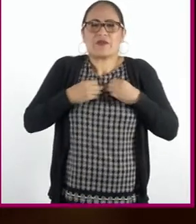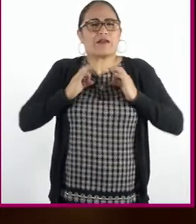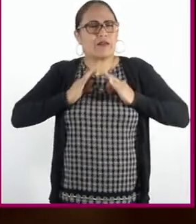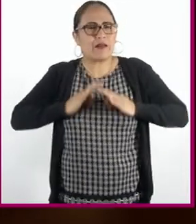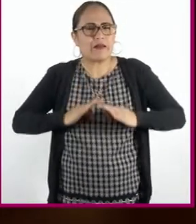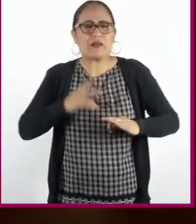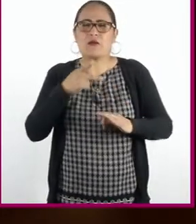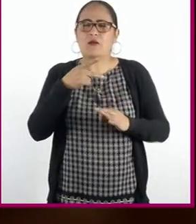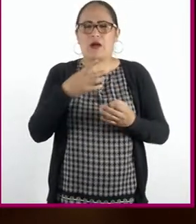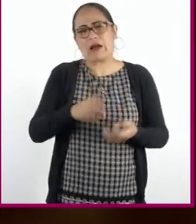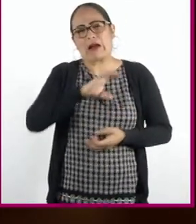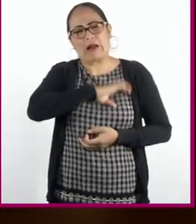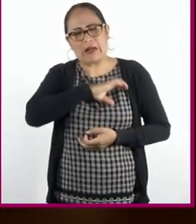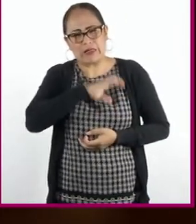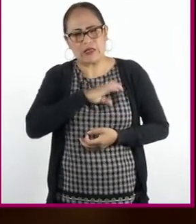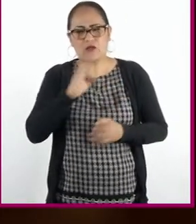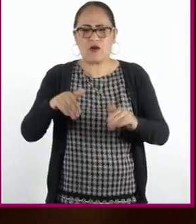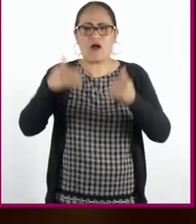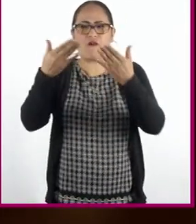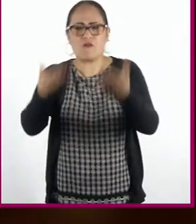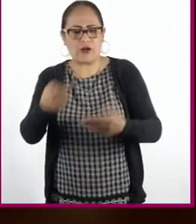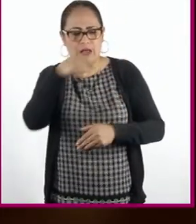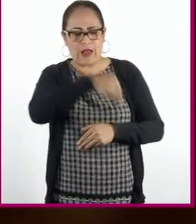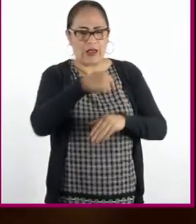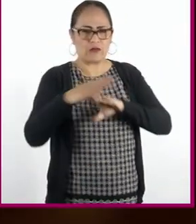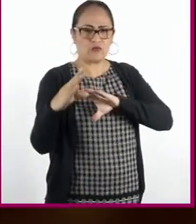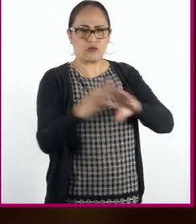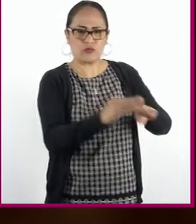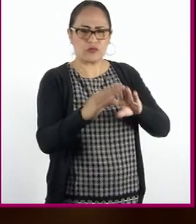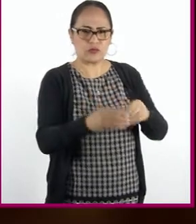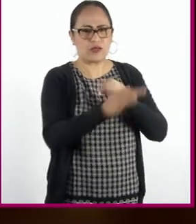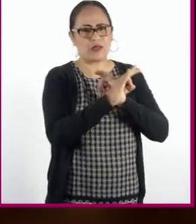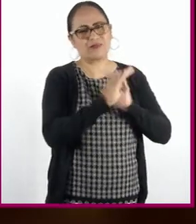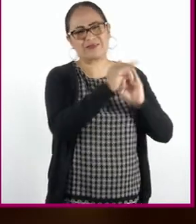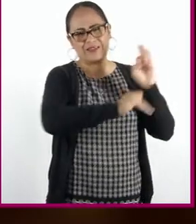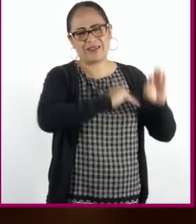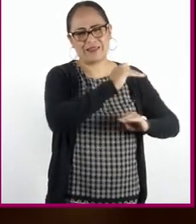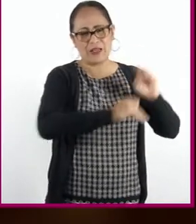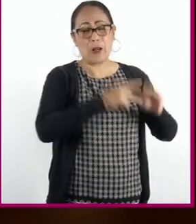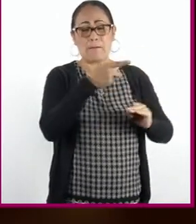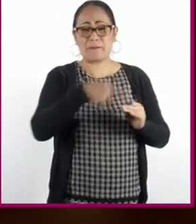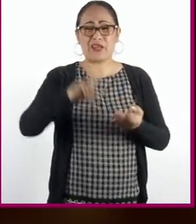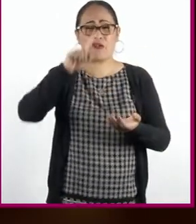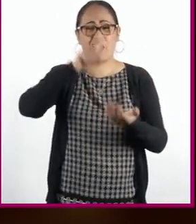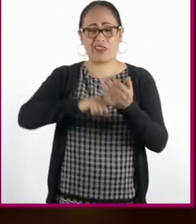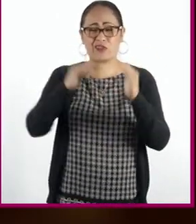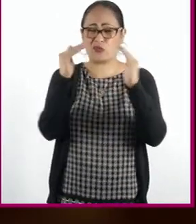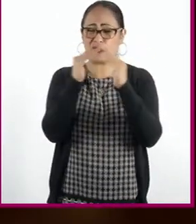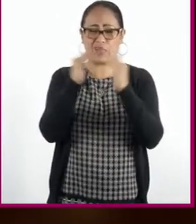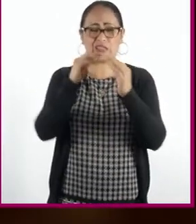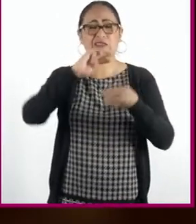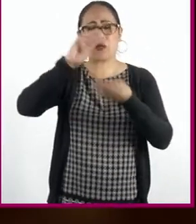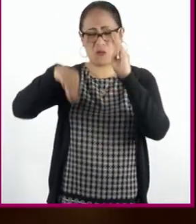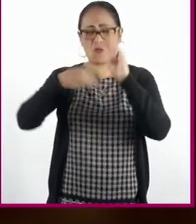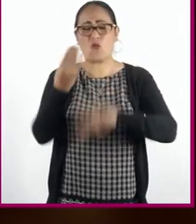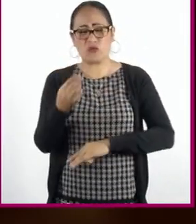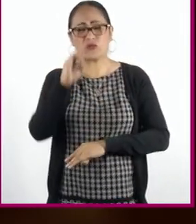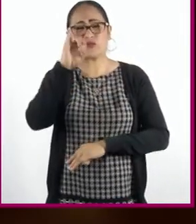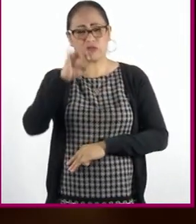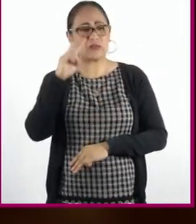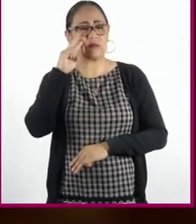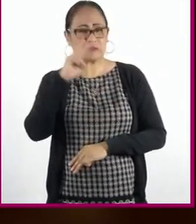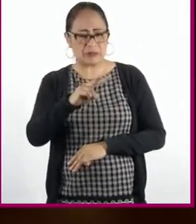y donde aprende a protegerse del mundo exterior. Sin embargo, la violencia en el hogar es un fenómeno común en todo el mundo, aunque muy poco